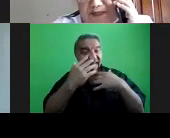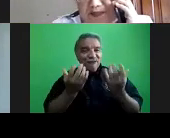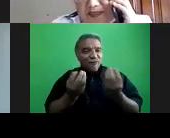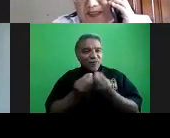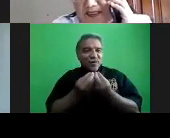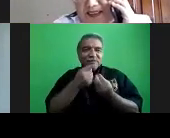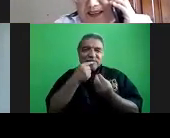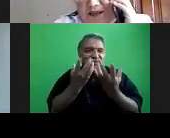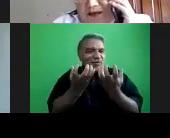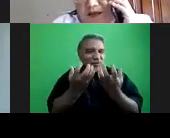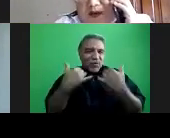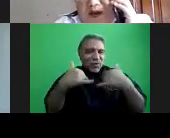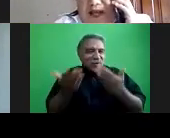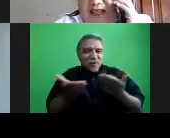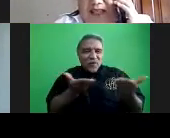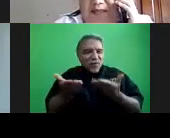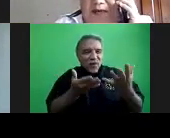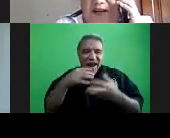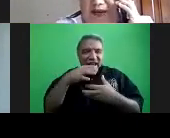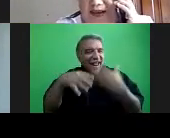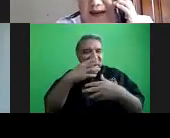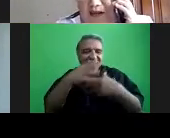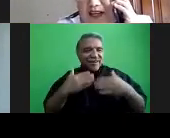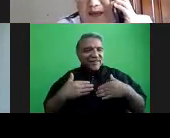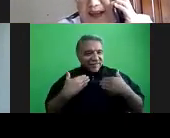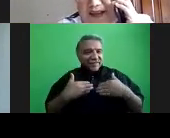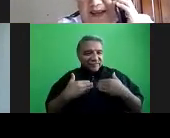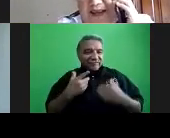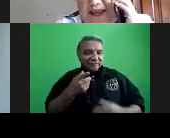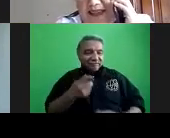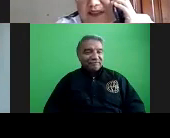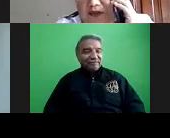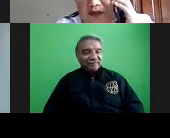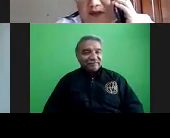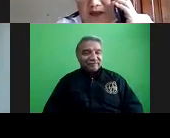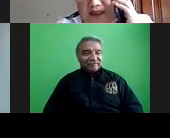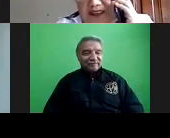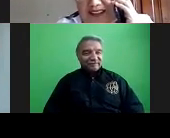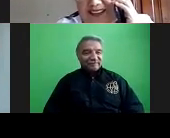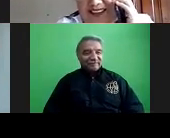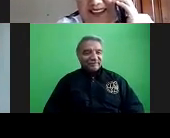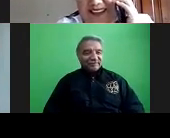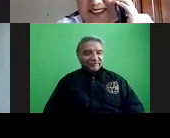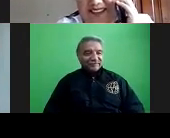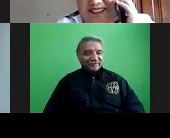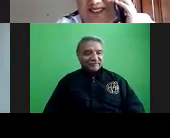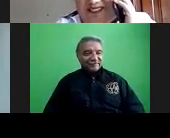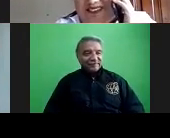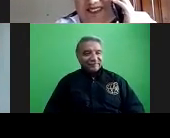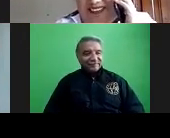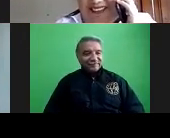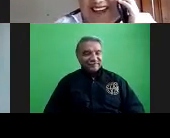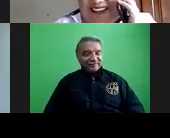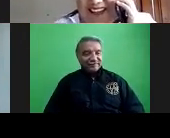Él trataba de enseñarles lengua de señas también. Con ellos compartían, jugaban pelota y él se la pasaba muy bien